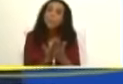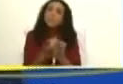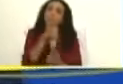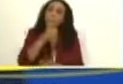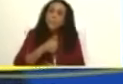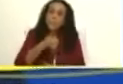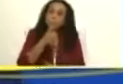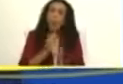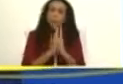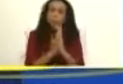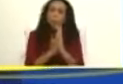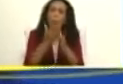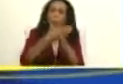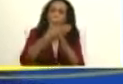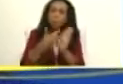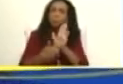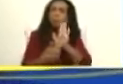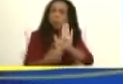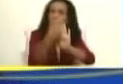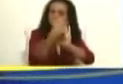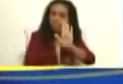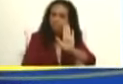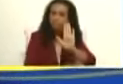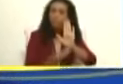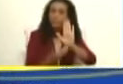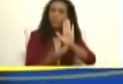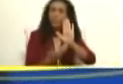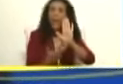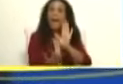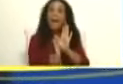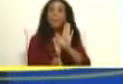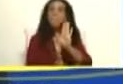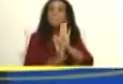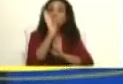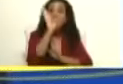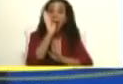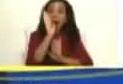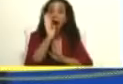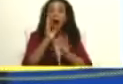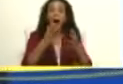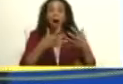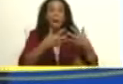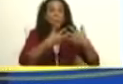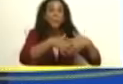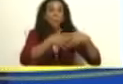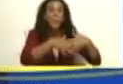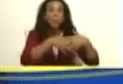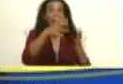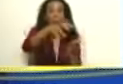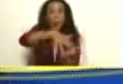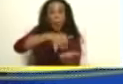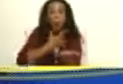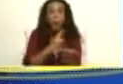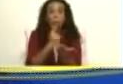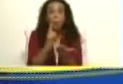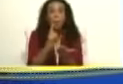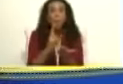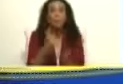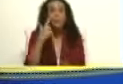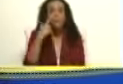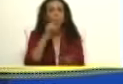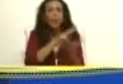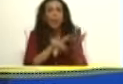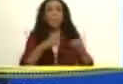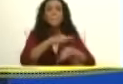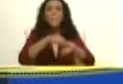paciencia, los comparto con ustedes. Incremento en producción agroindustrial. Leal Tellería,